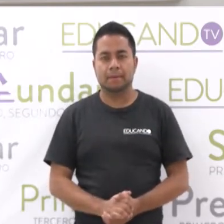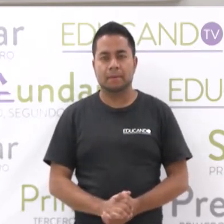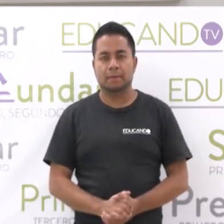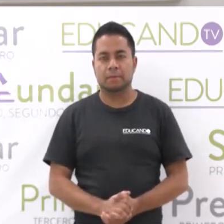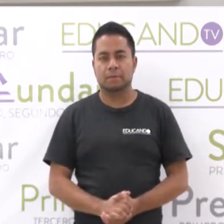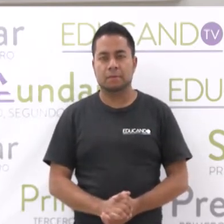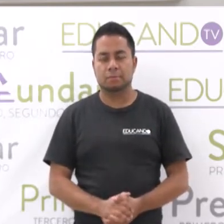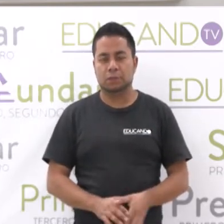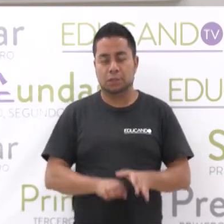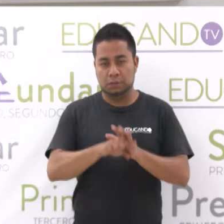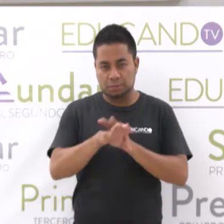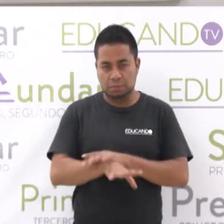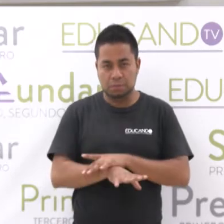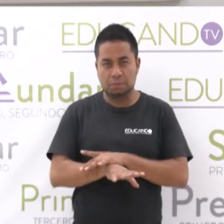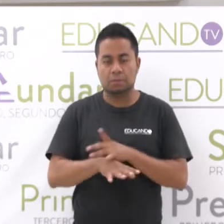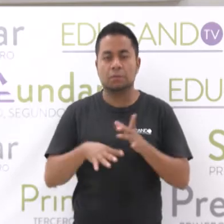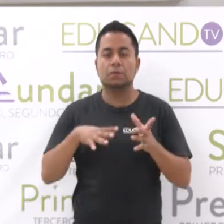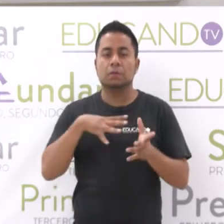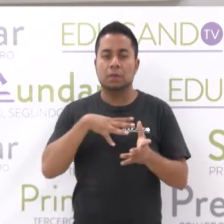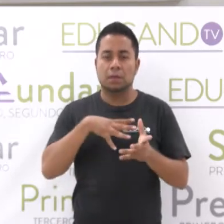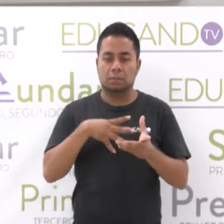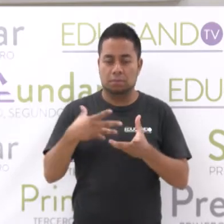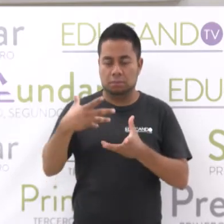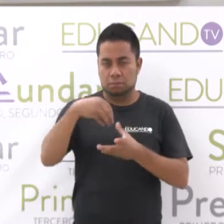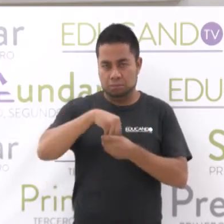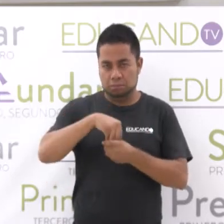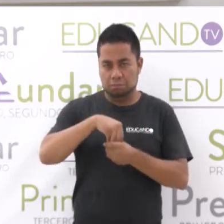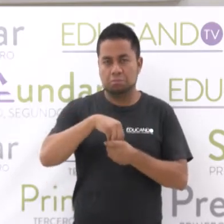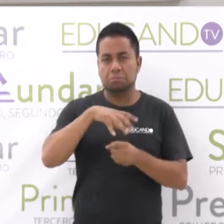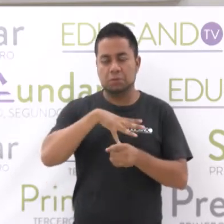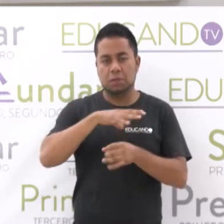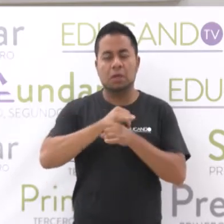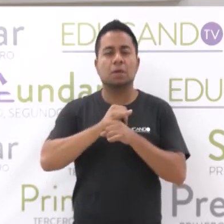que se incorporan